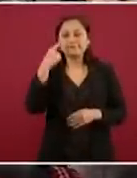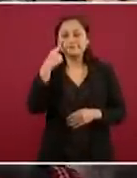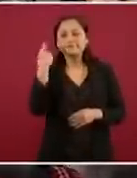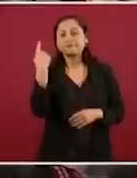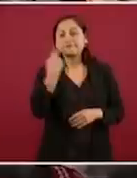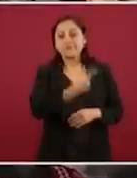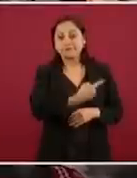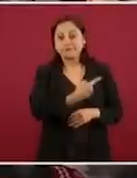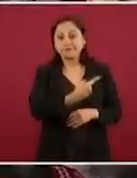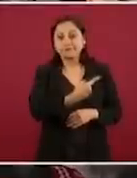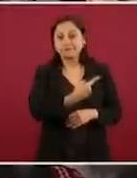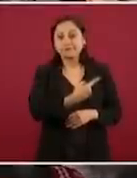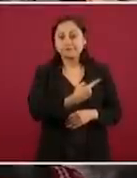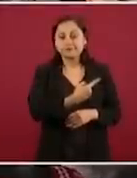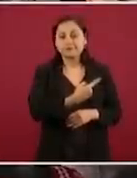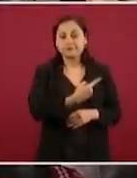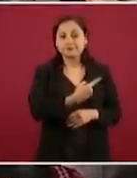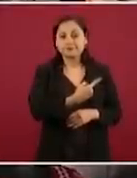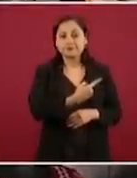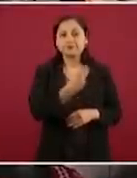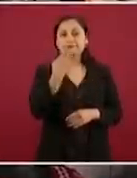Miren, esta fue la